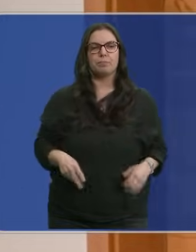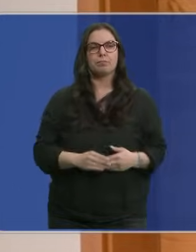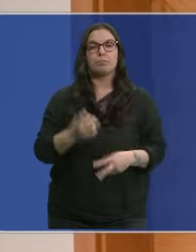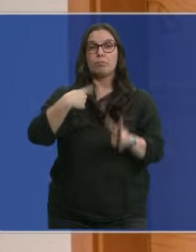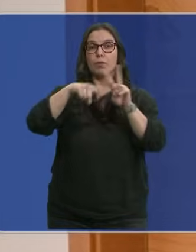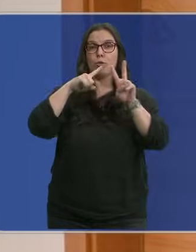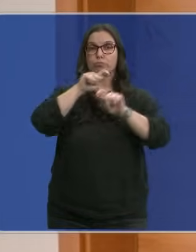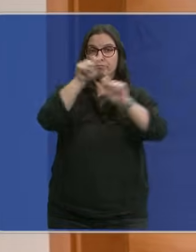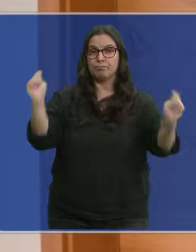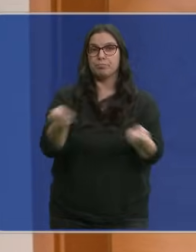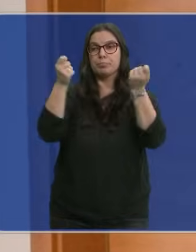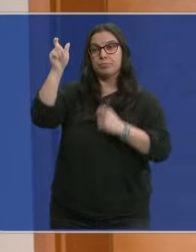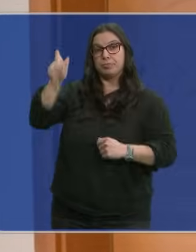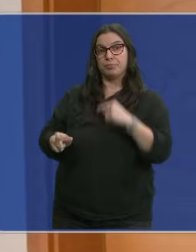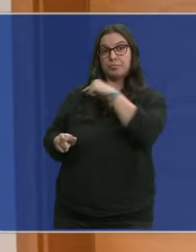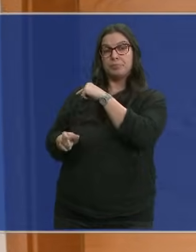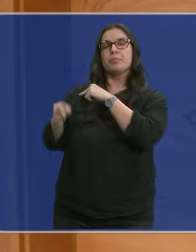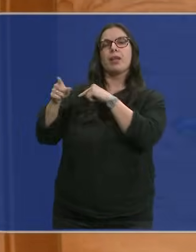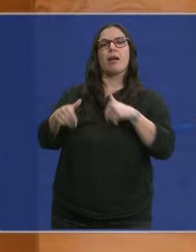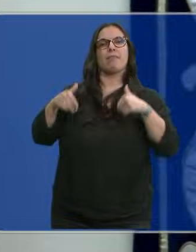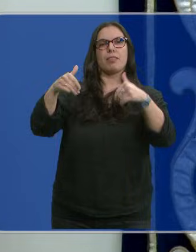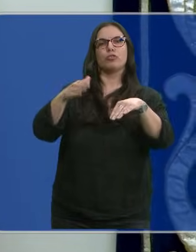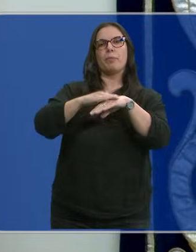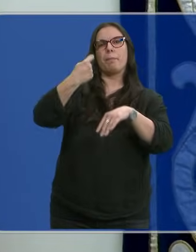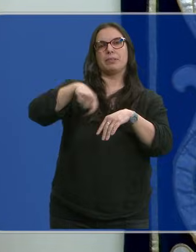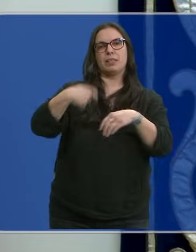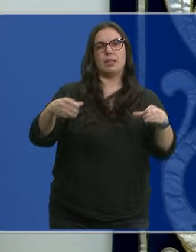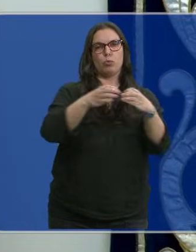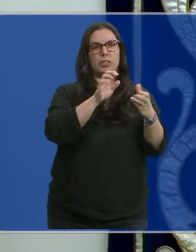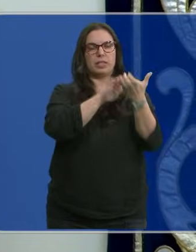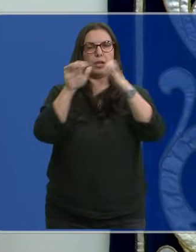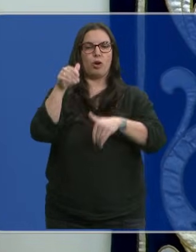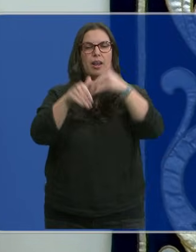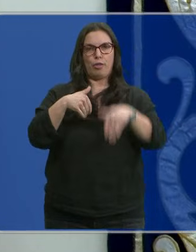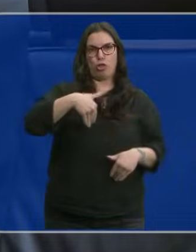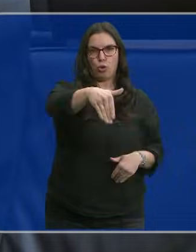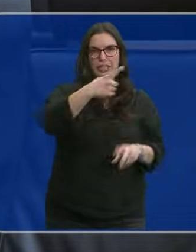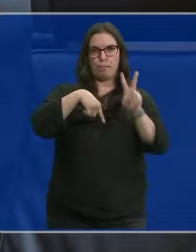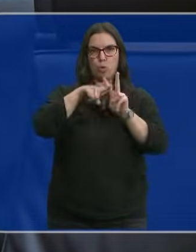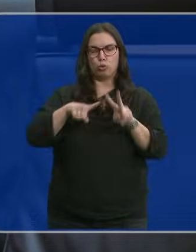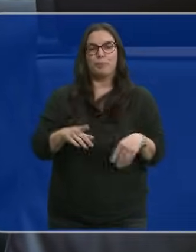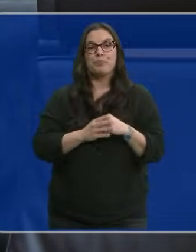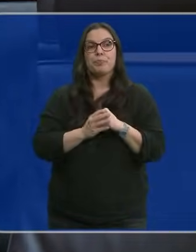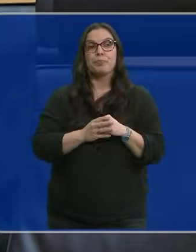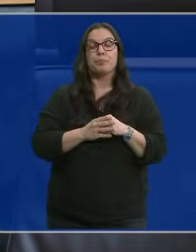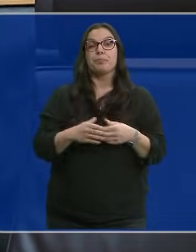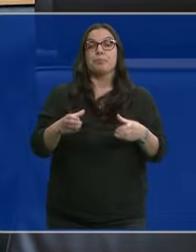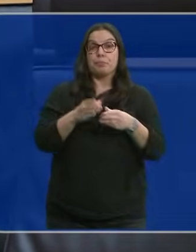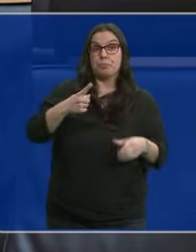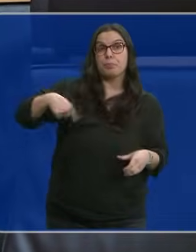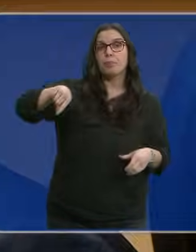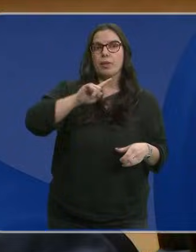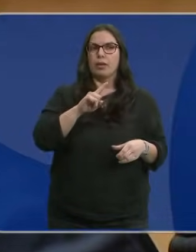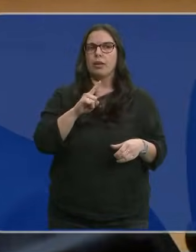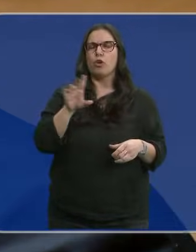Vox ha anunciado así que Carlos Pollán será su aspirante a la presidencia de la Junta de Castilla y León en las elecciones del 15 de marzo. La formación de Santiago